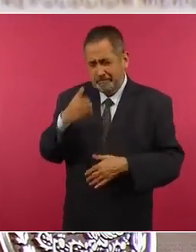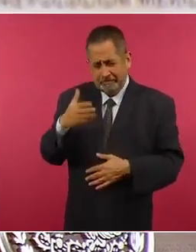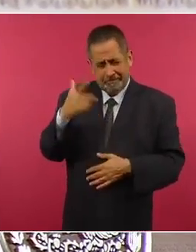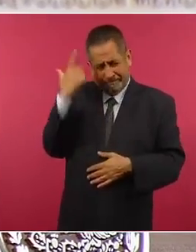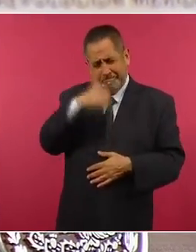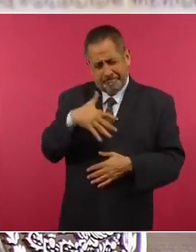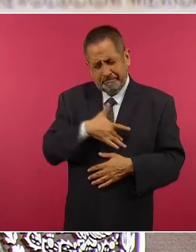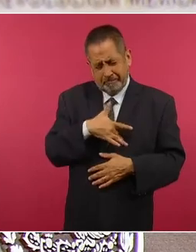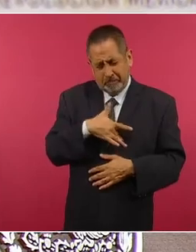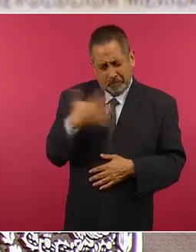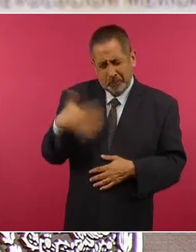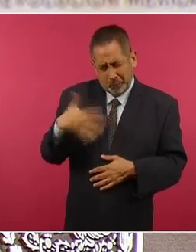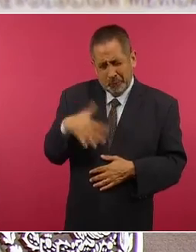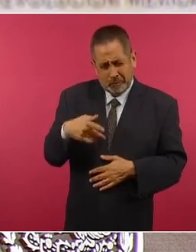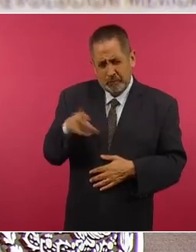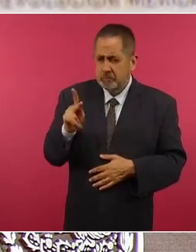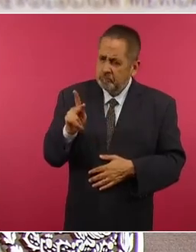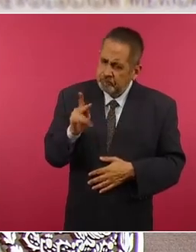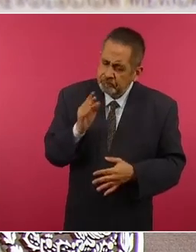pero